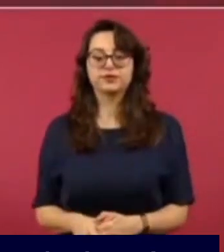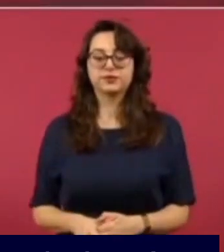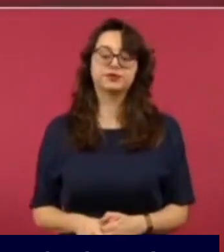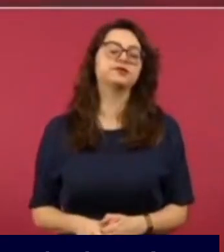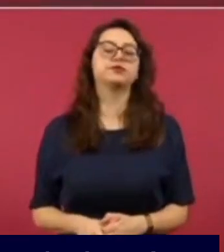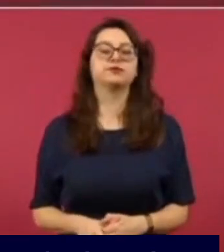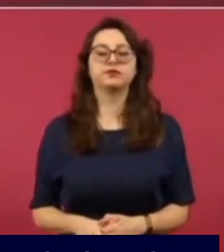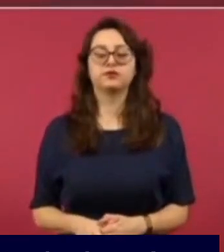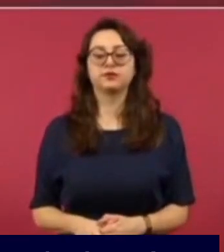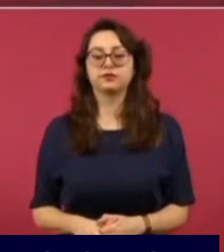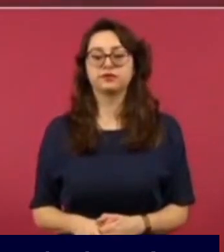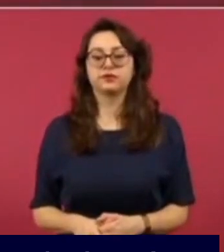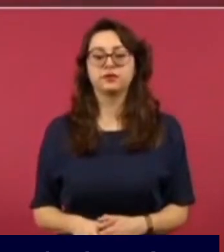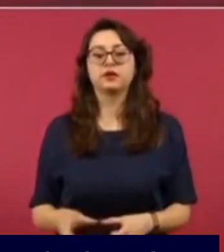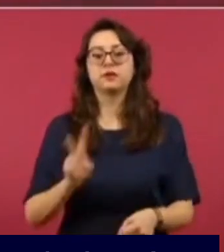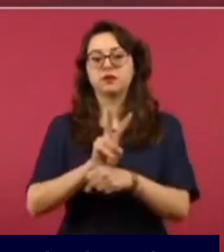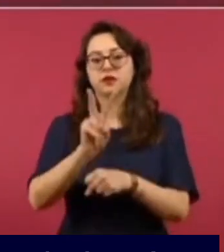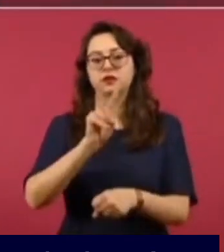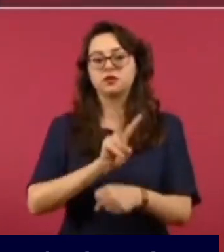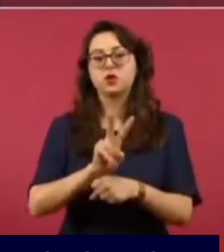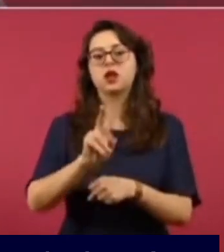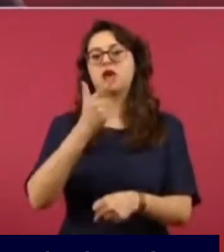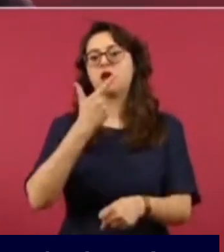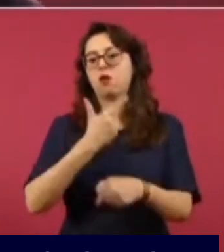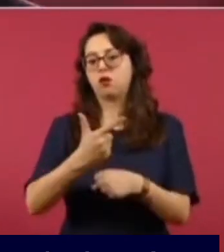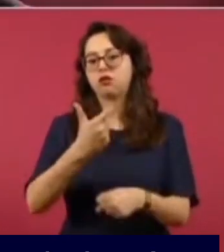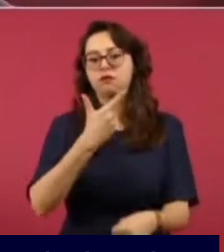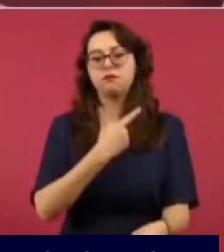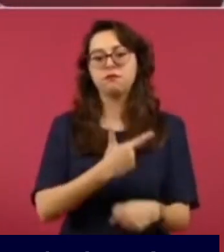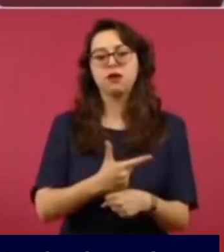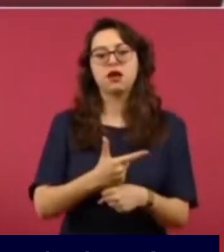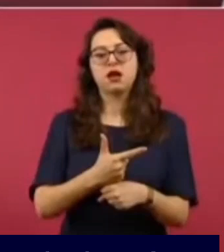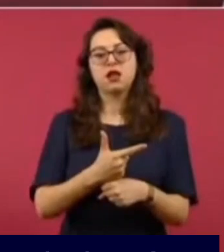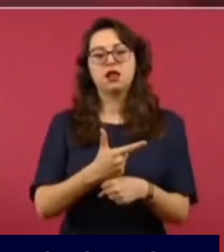nuestros hermanos venezolanos, guatemaltecos,